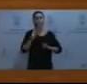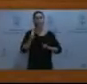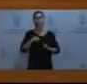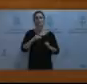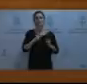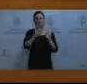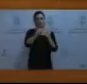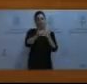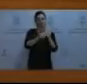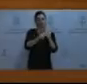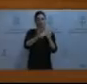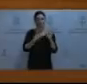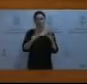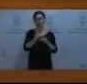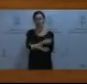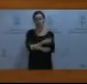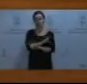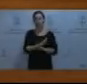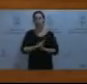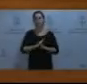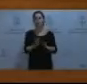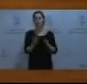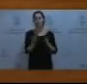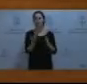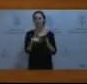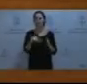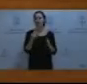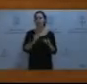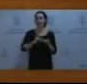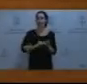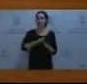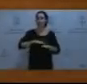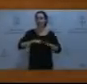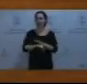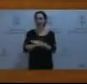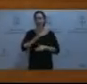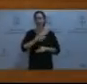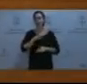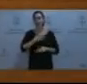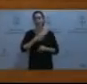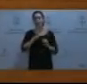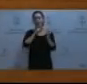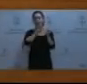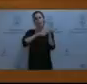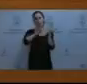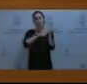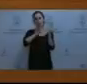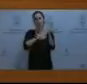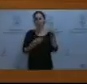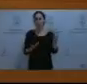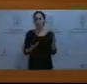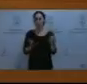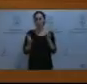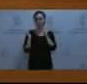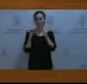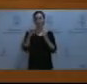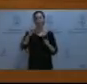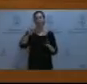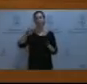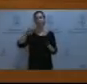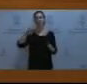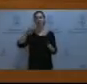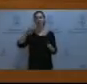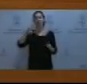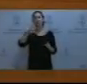la misma. Pero como aquí no teníamos suficiente, saca un contrato para la gestión del patrimonio arqueológico, que gana la empresa Traxa. Yo no